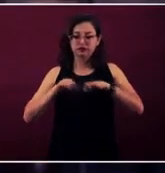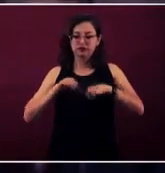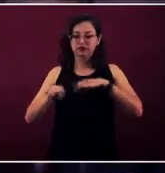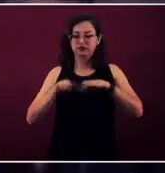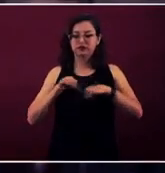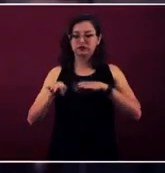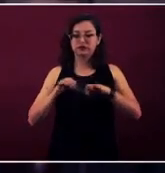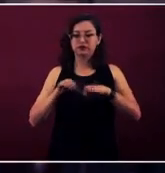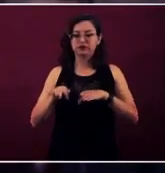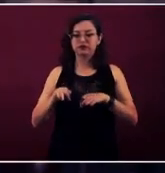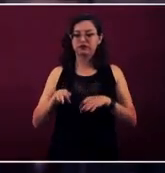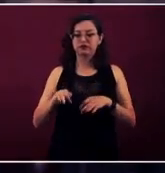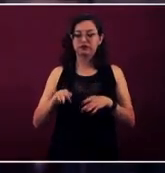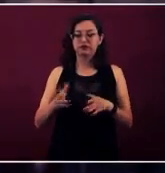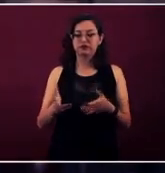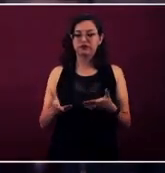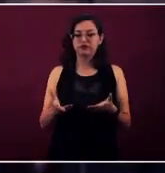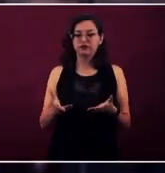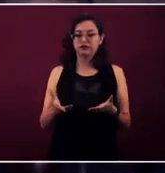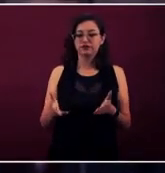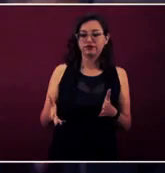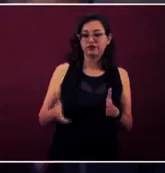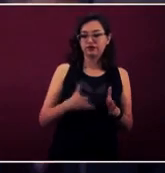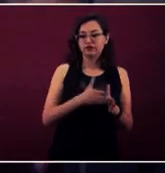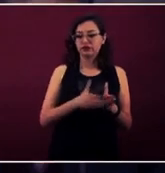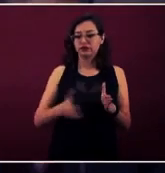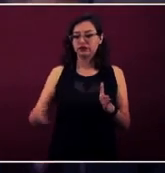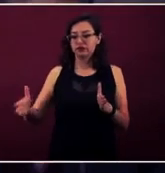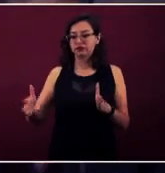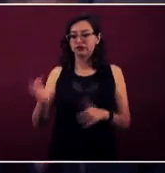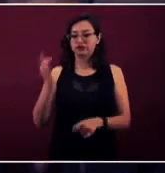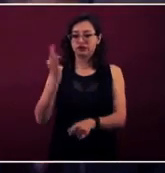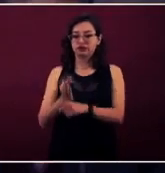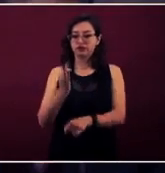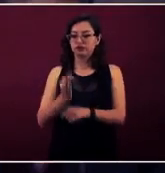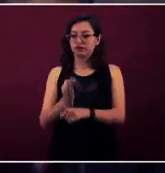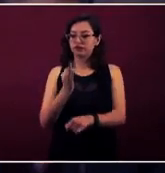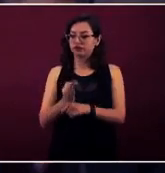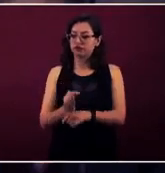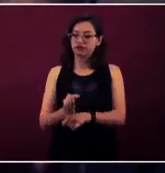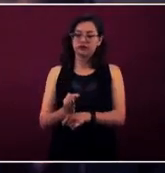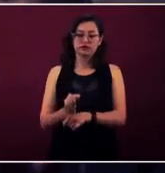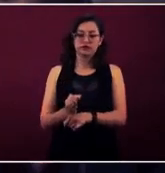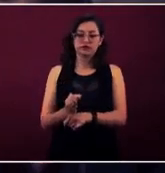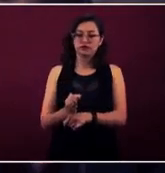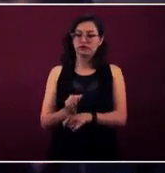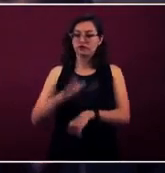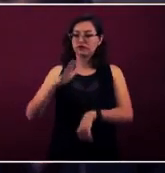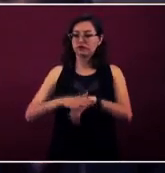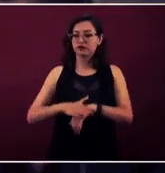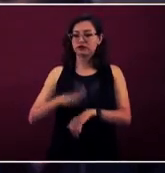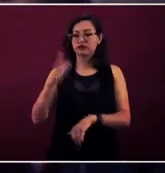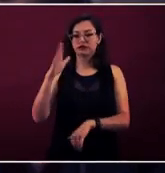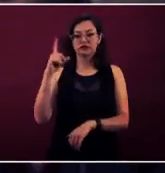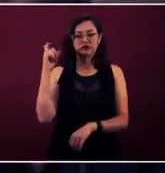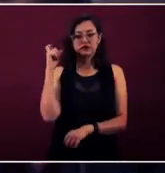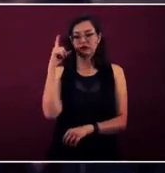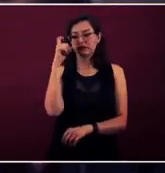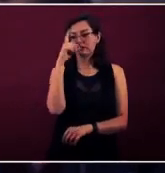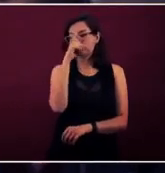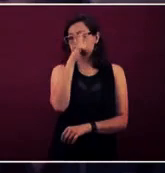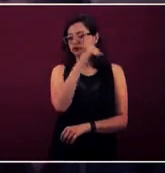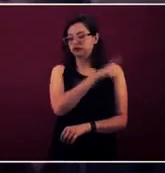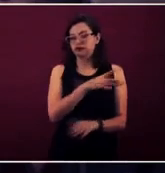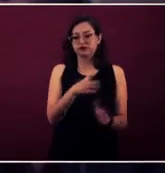en su sexenio, me parece que es ahorita el momento más crítico y sensible que hemos